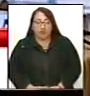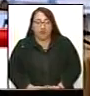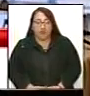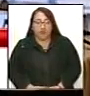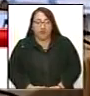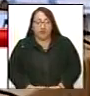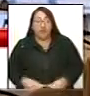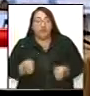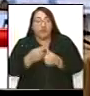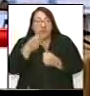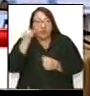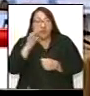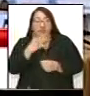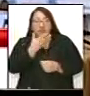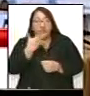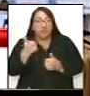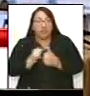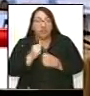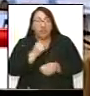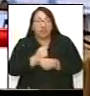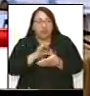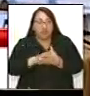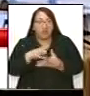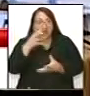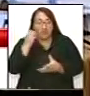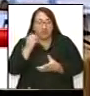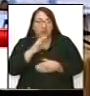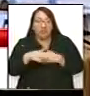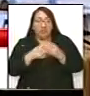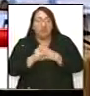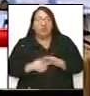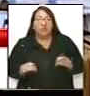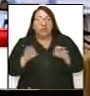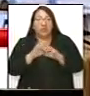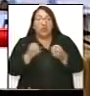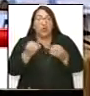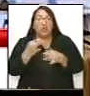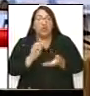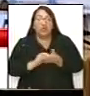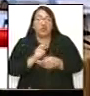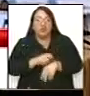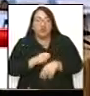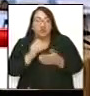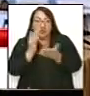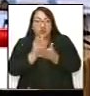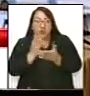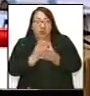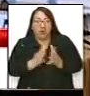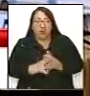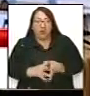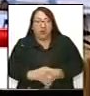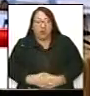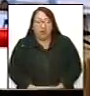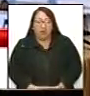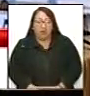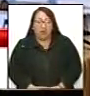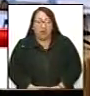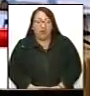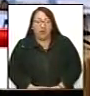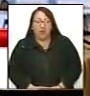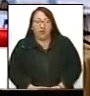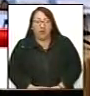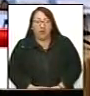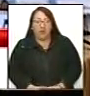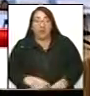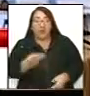un mecanismo para mejorar los aprendizajes de los niños, bajo la premisa de que cuanto más tiempo estudien los chicos, mejor van a aprender. Y en tanto,